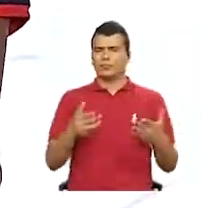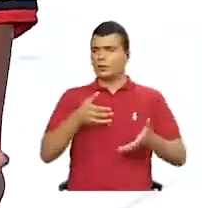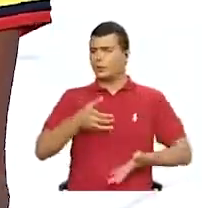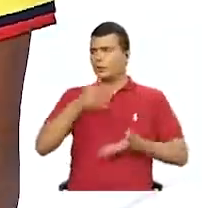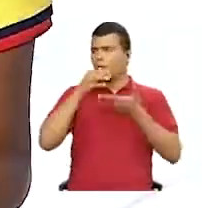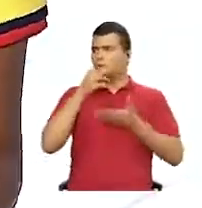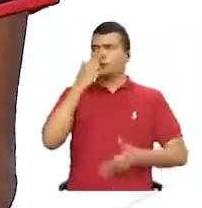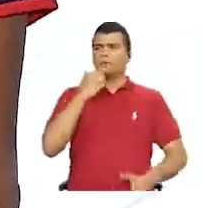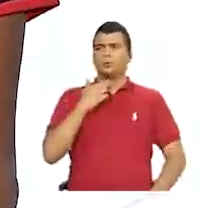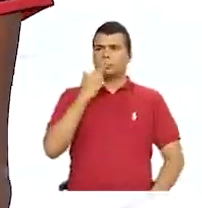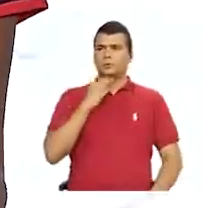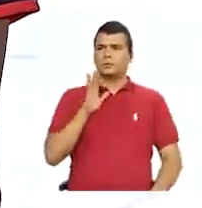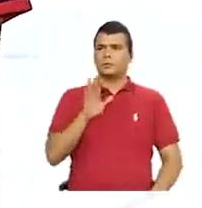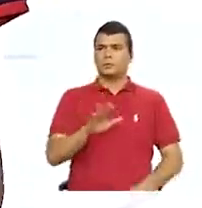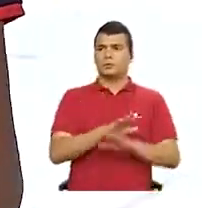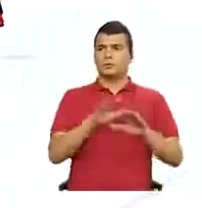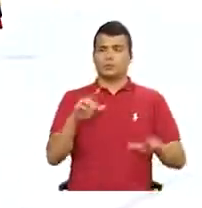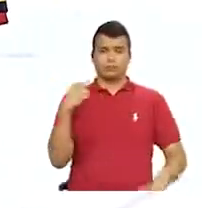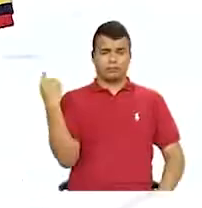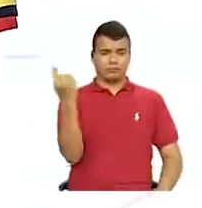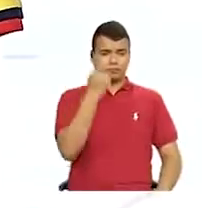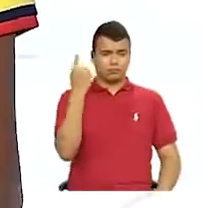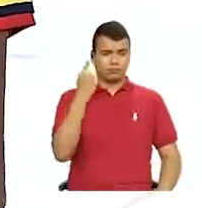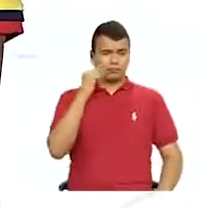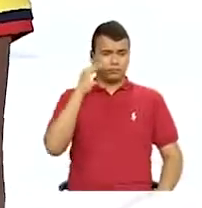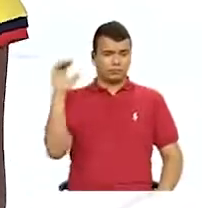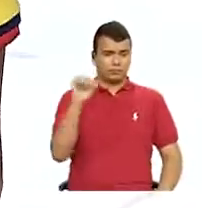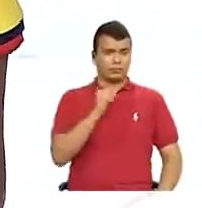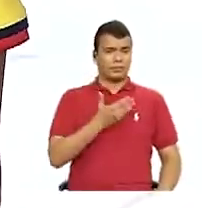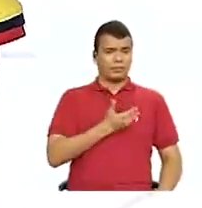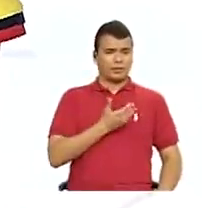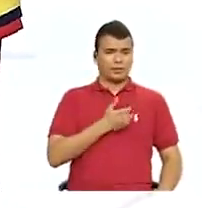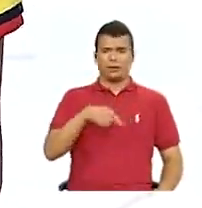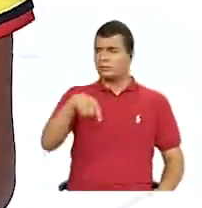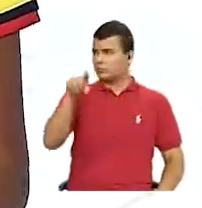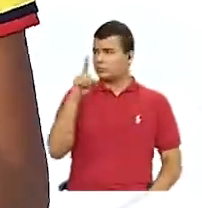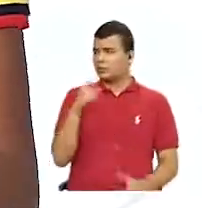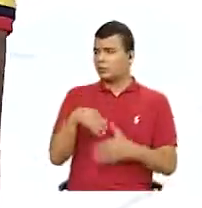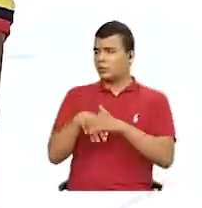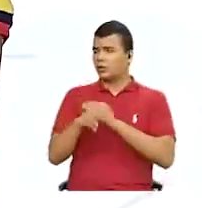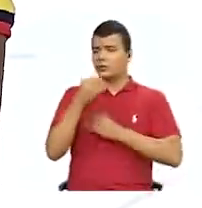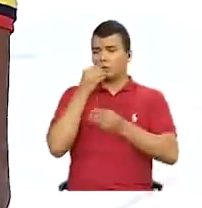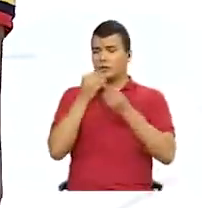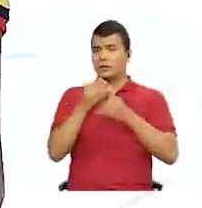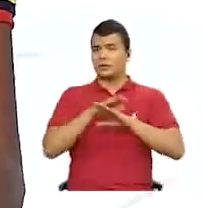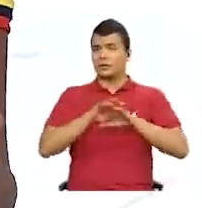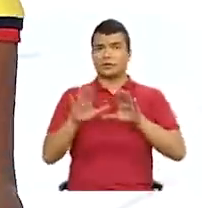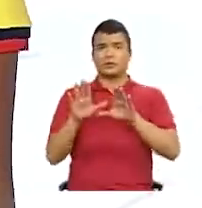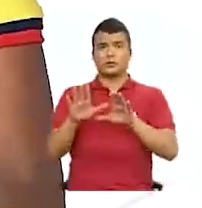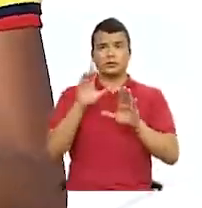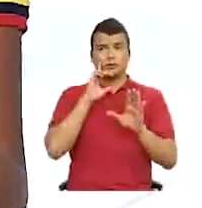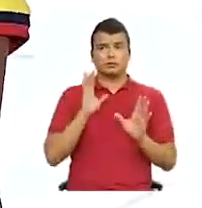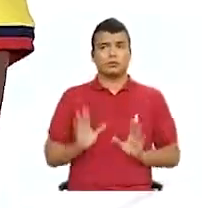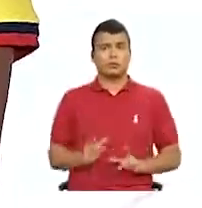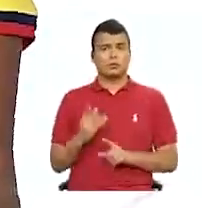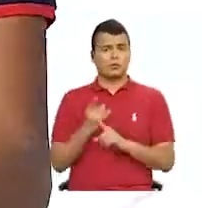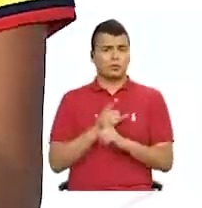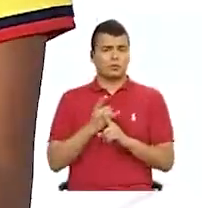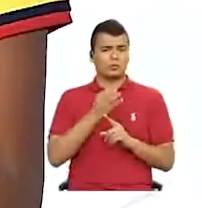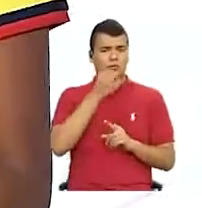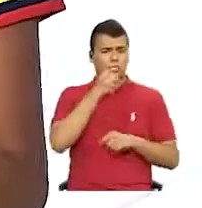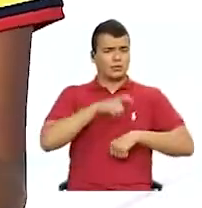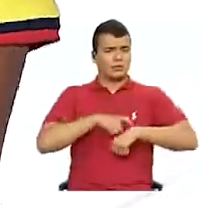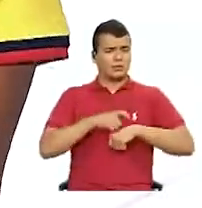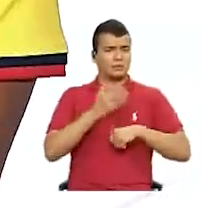lo general siempre las madres caen en el error de mandar en la lonchera de los niños, o a veces también se las dan en el recreo